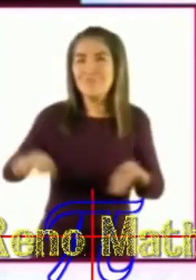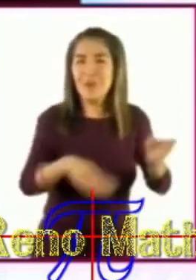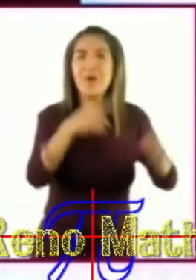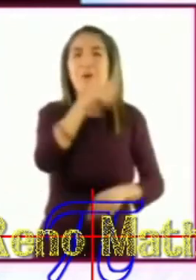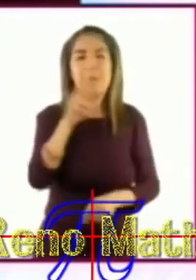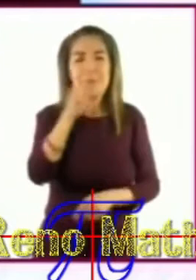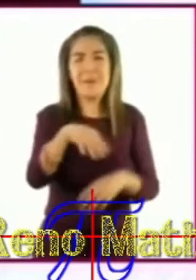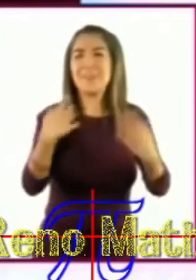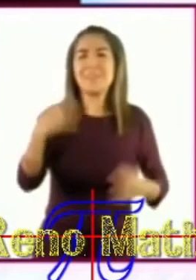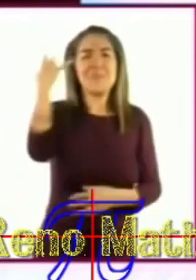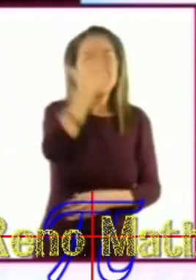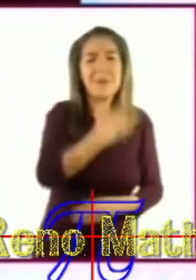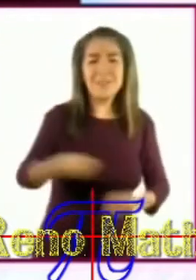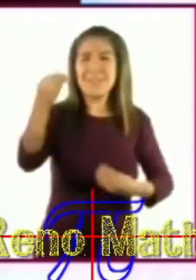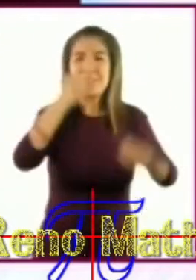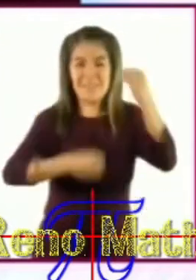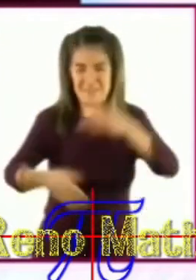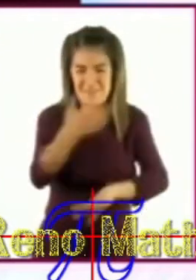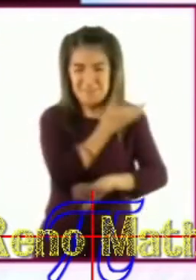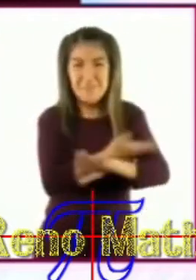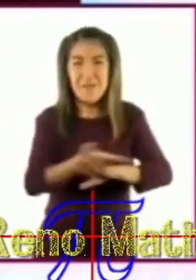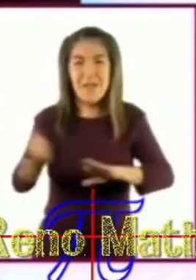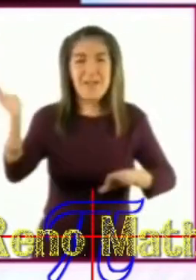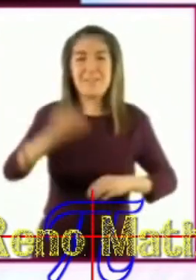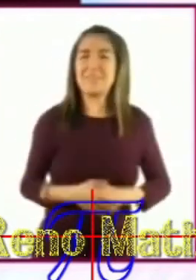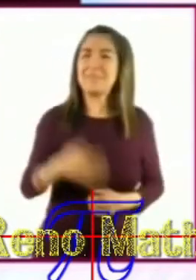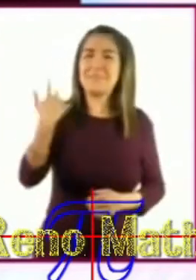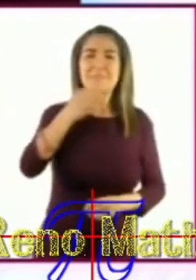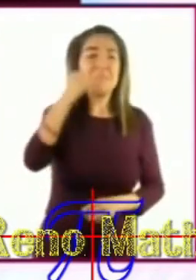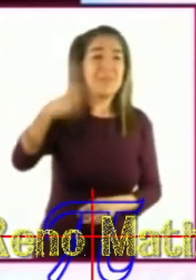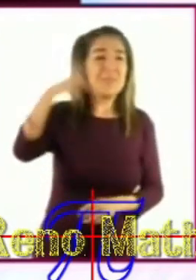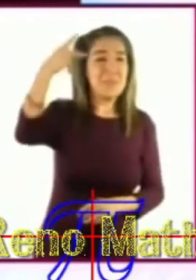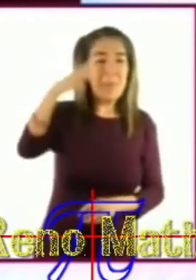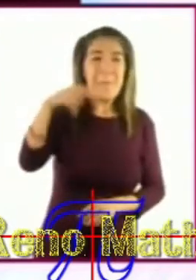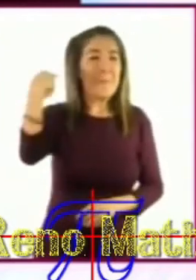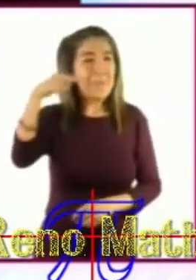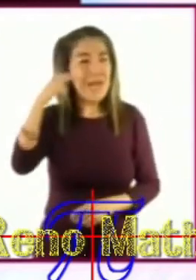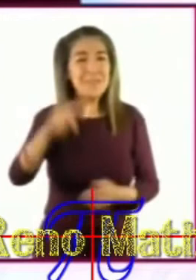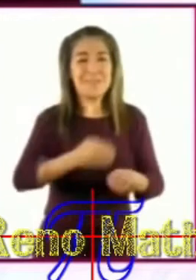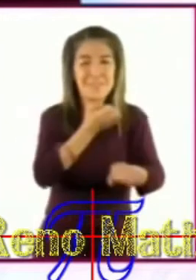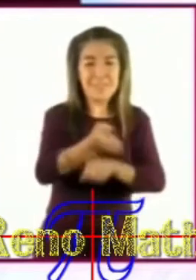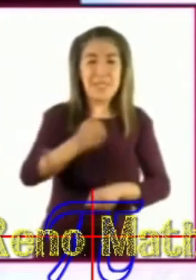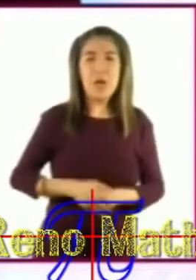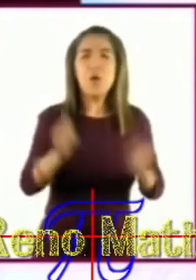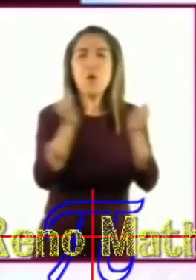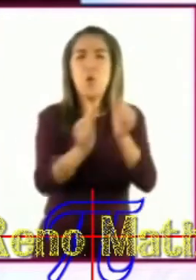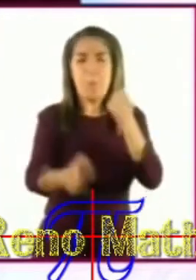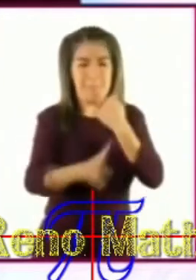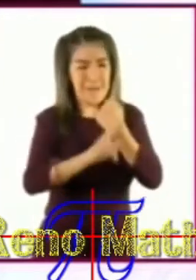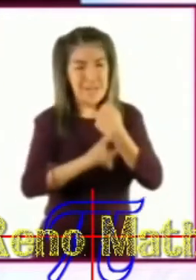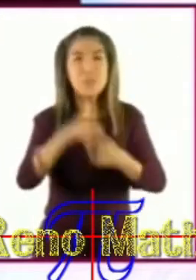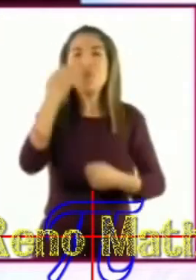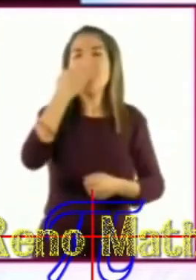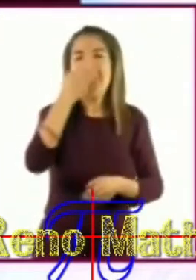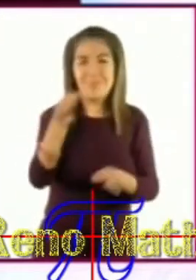haber visto unos vestuarios blancos de organza padrísimos de Veracruz y llevaban un vaso con agua y dentro un clavel en la